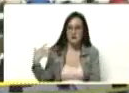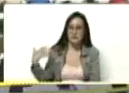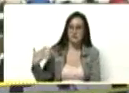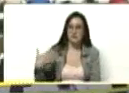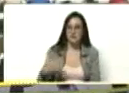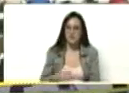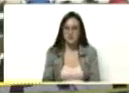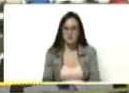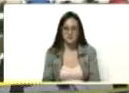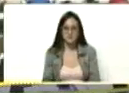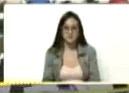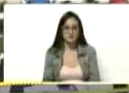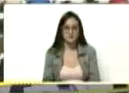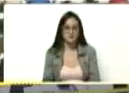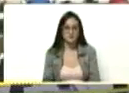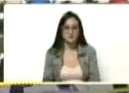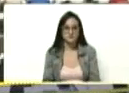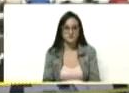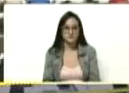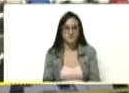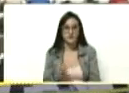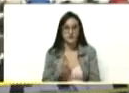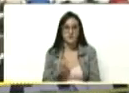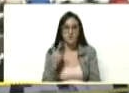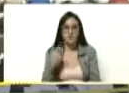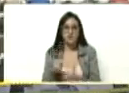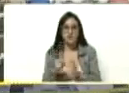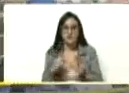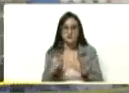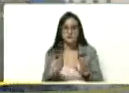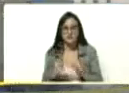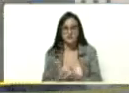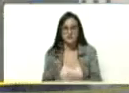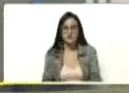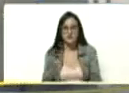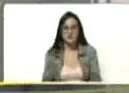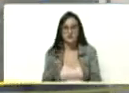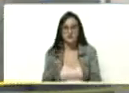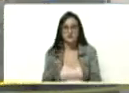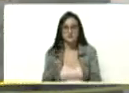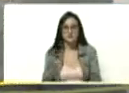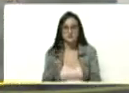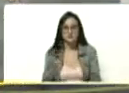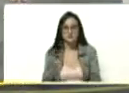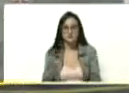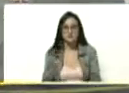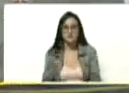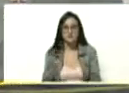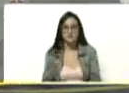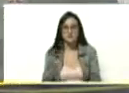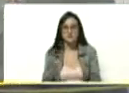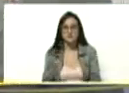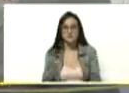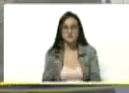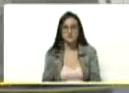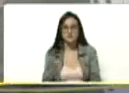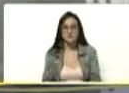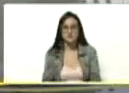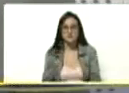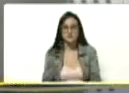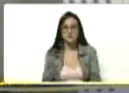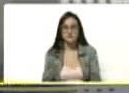In 2017 alone, solamente en 2017, the Venezuelan Civilian Military Rescue and Humanitarian